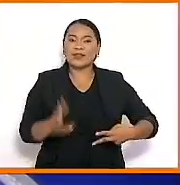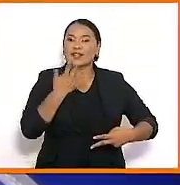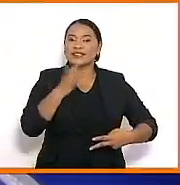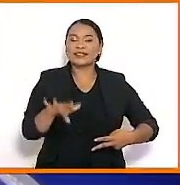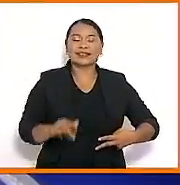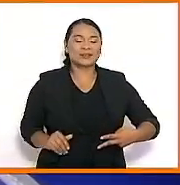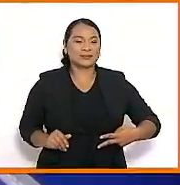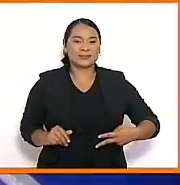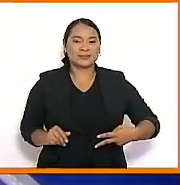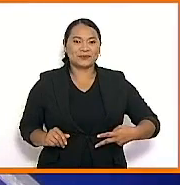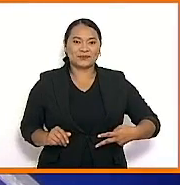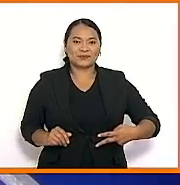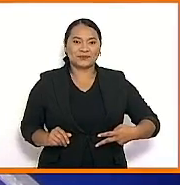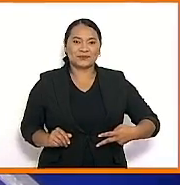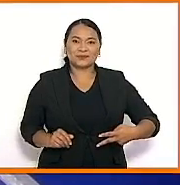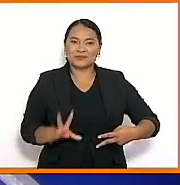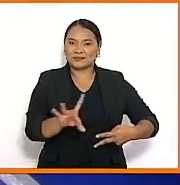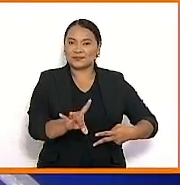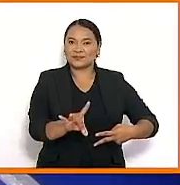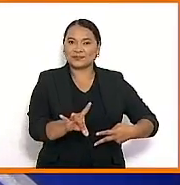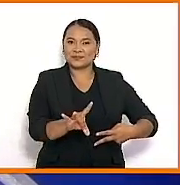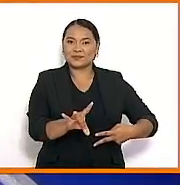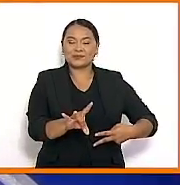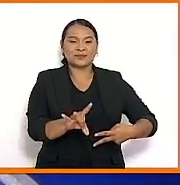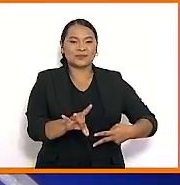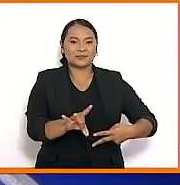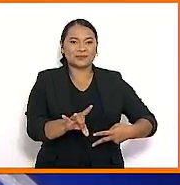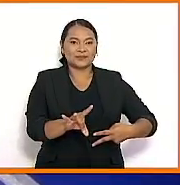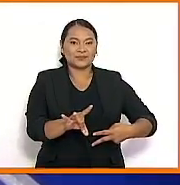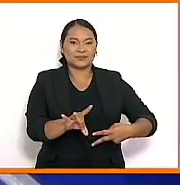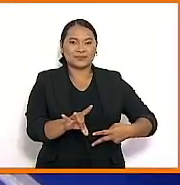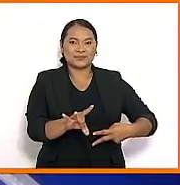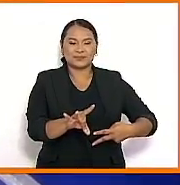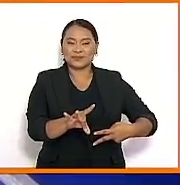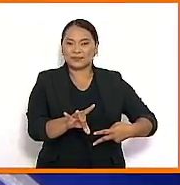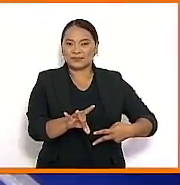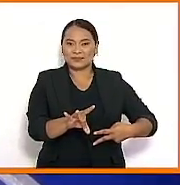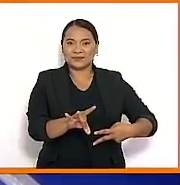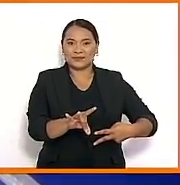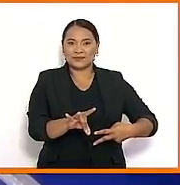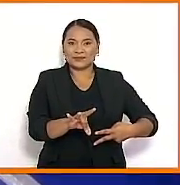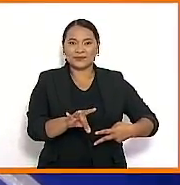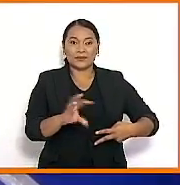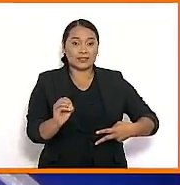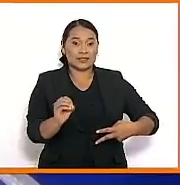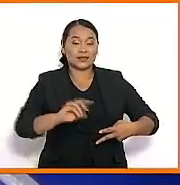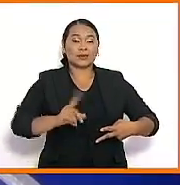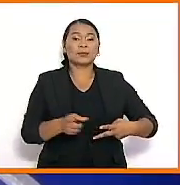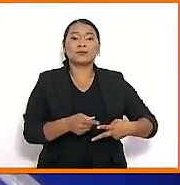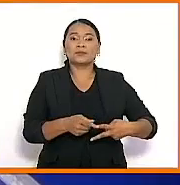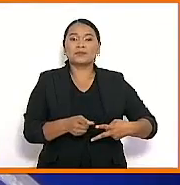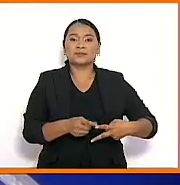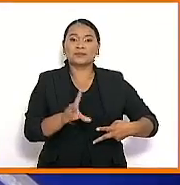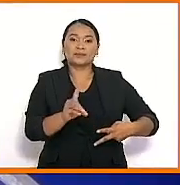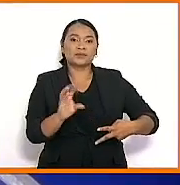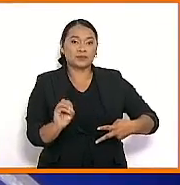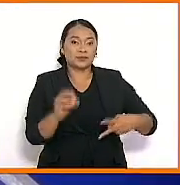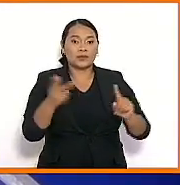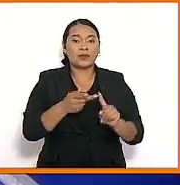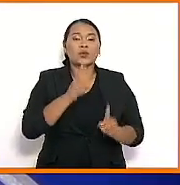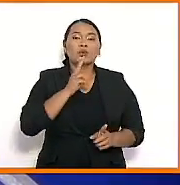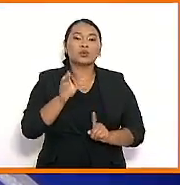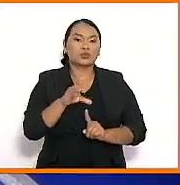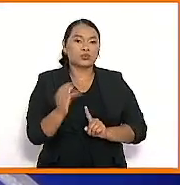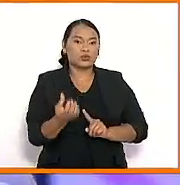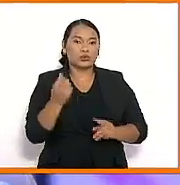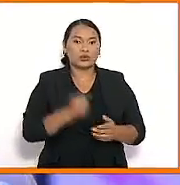Suerte. Este es el 8, segundo dígito favorecido, el 0, número ganador 80 con su